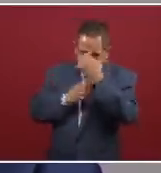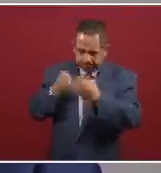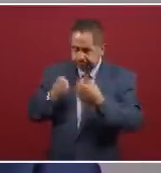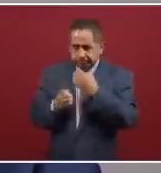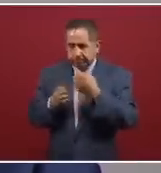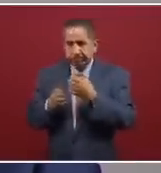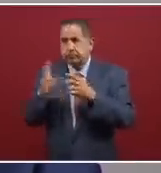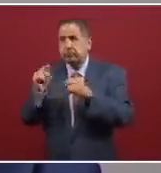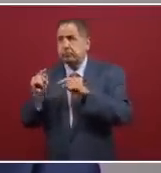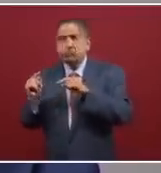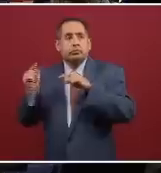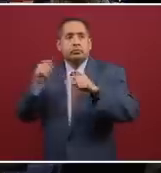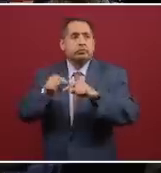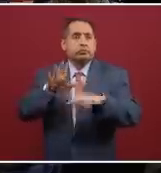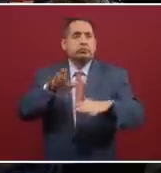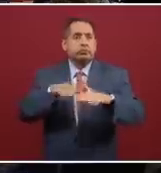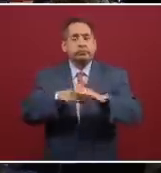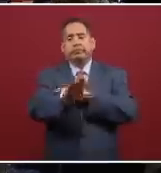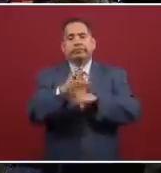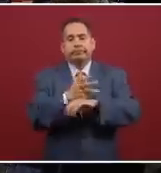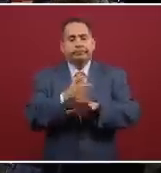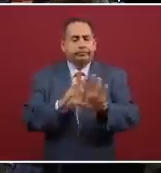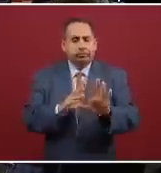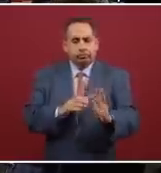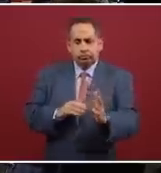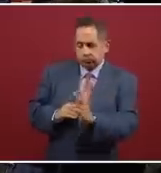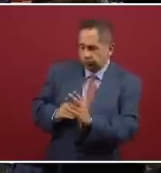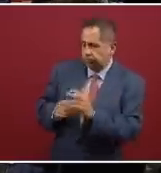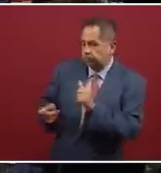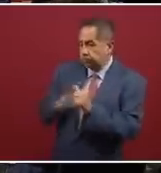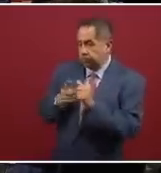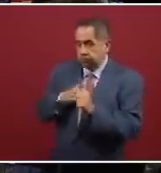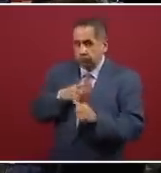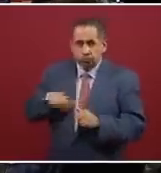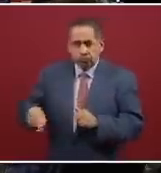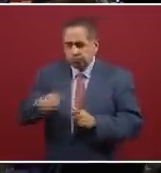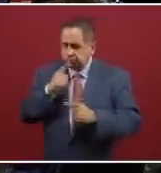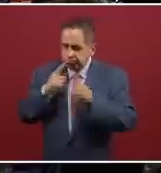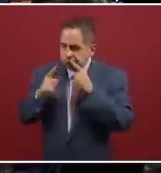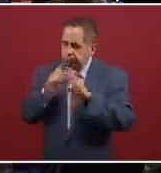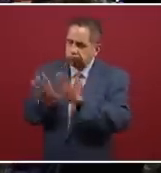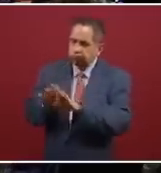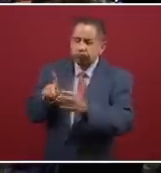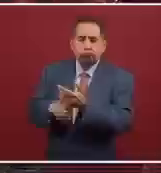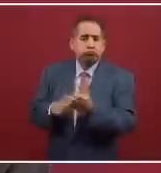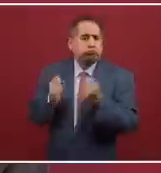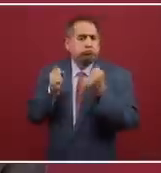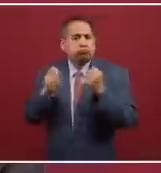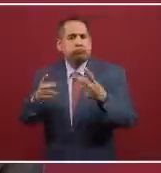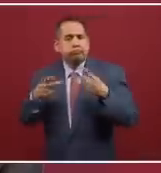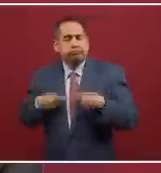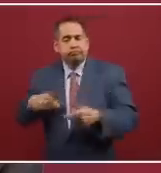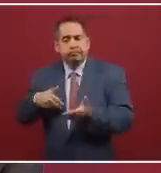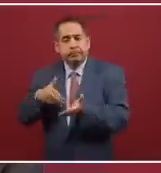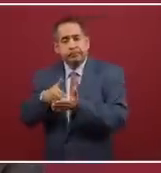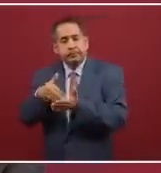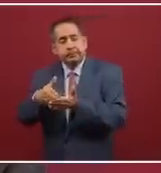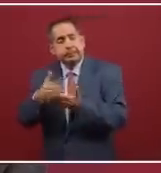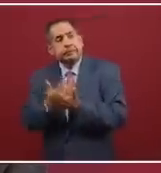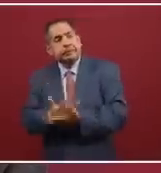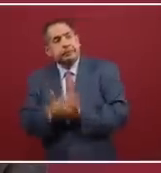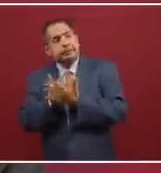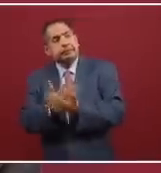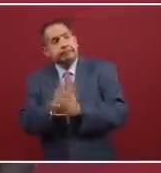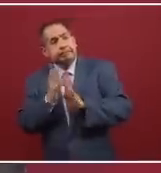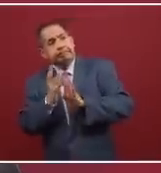simplemente dejar que haya una población de migrantes esperando sus audiencias de asilo en el